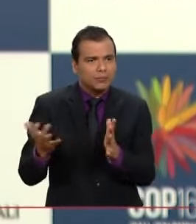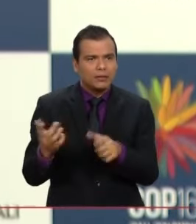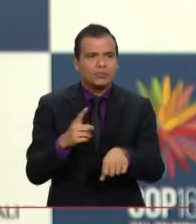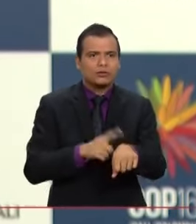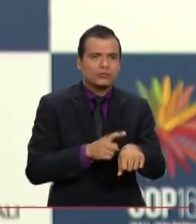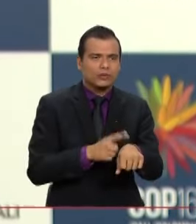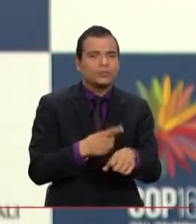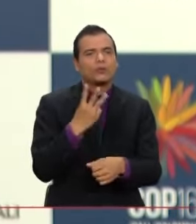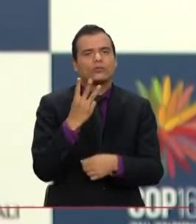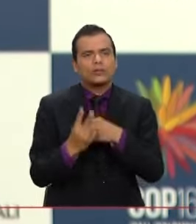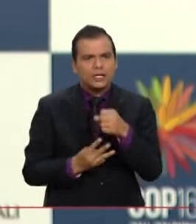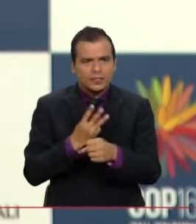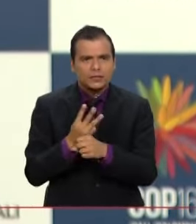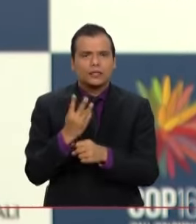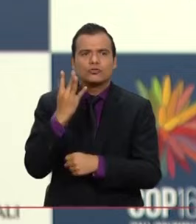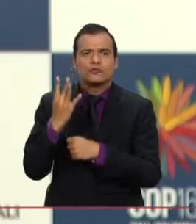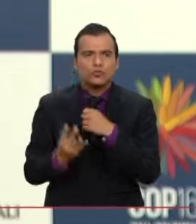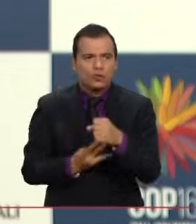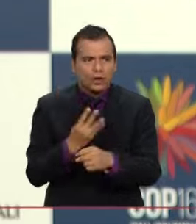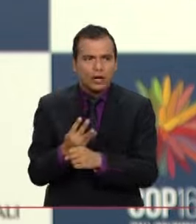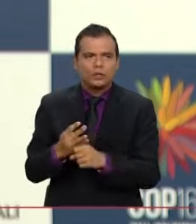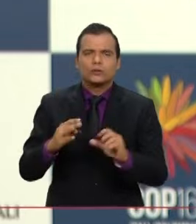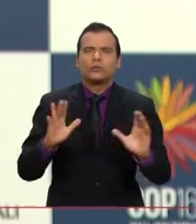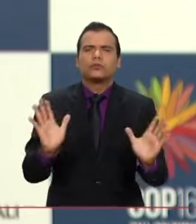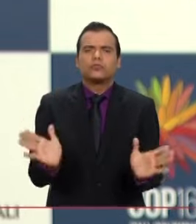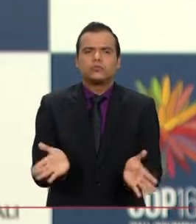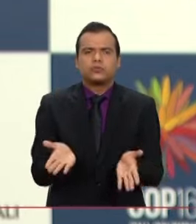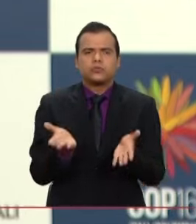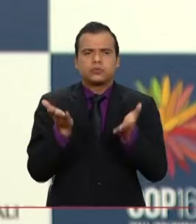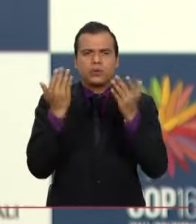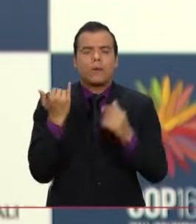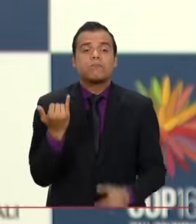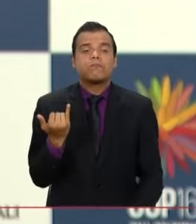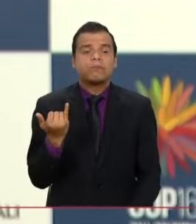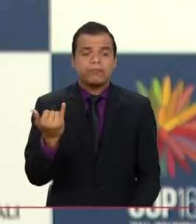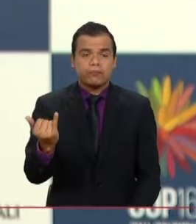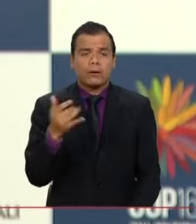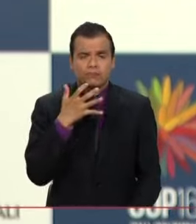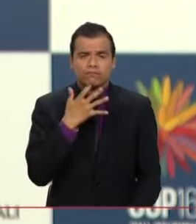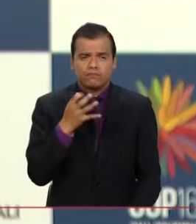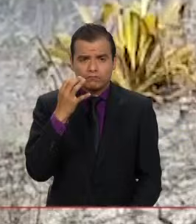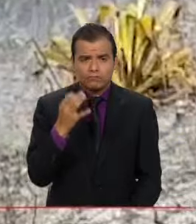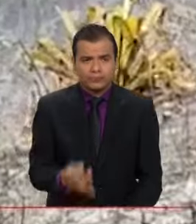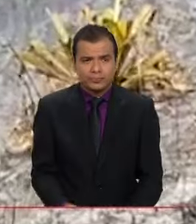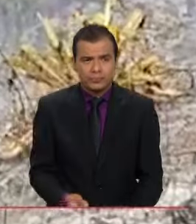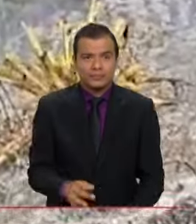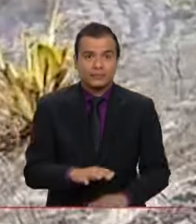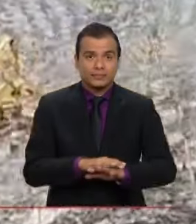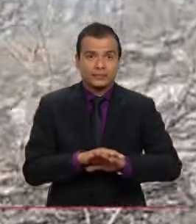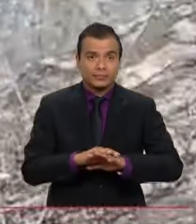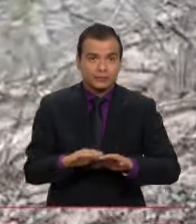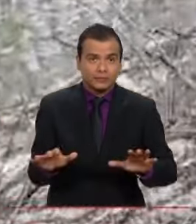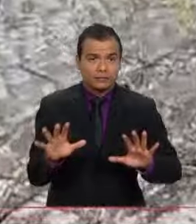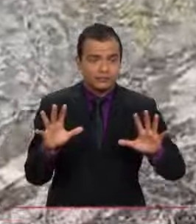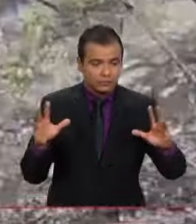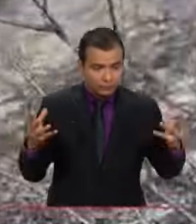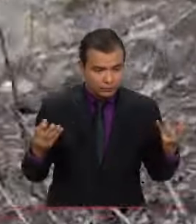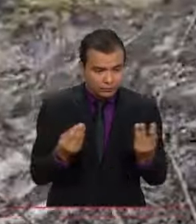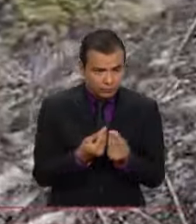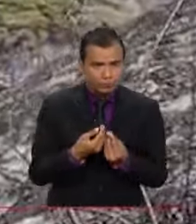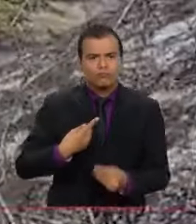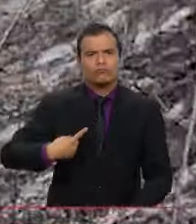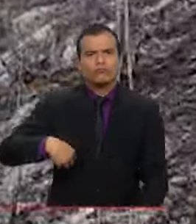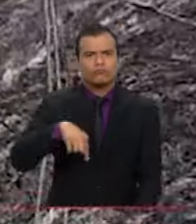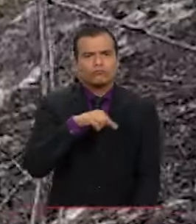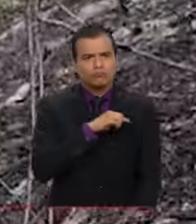para recuperar esos servicios ambientales que se prestan desde nuestros cerros. Con estas cuadrillas logremos